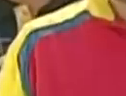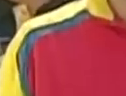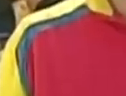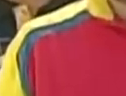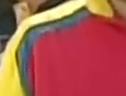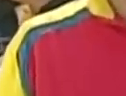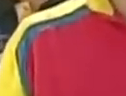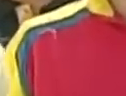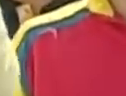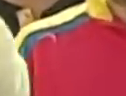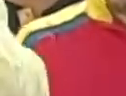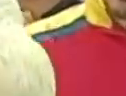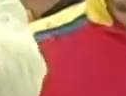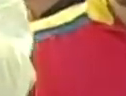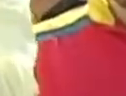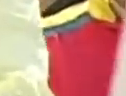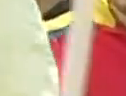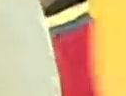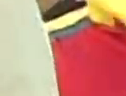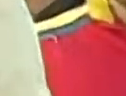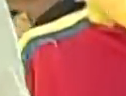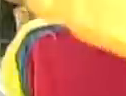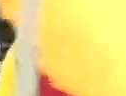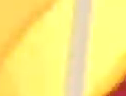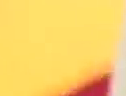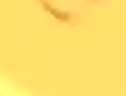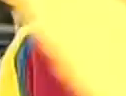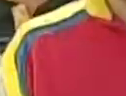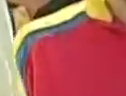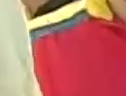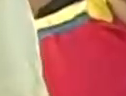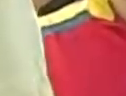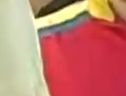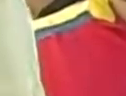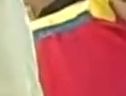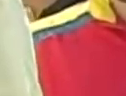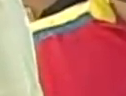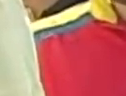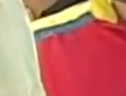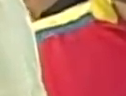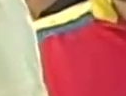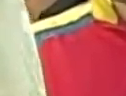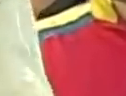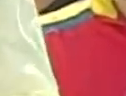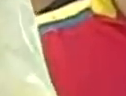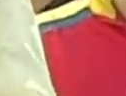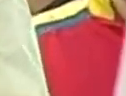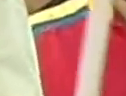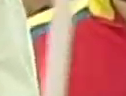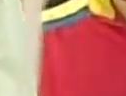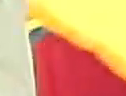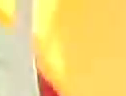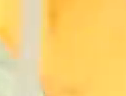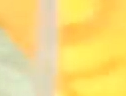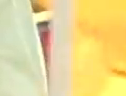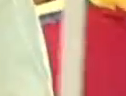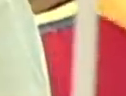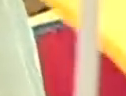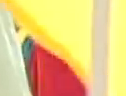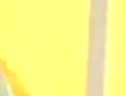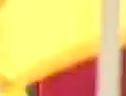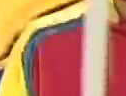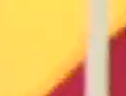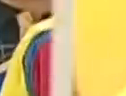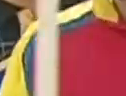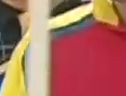visitar los liceos, universidades, los barrios, casa por casa, pararse en las avenidas, en los